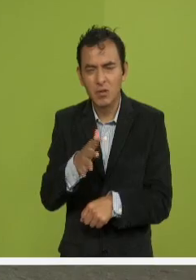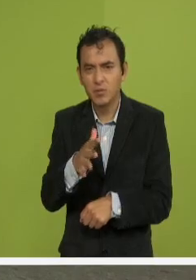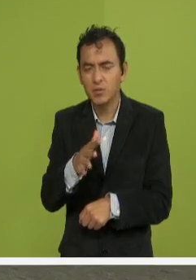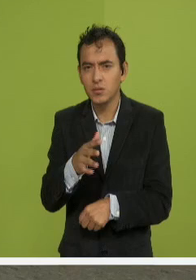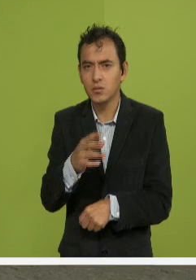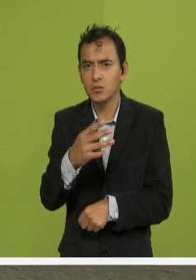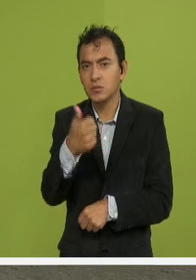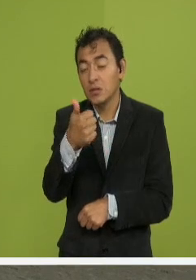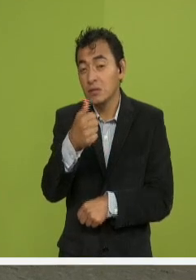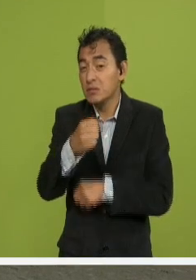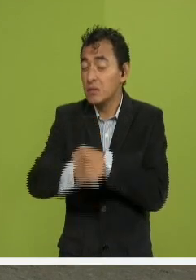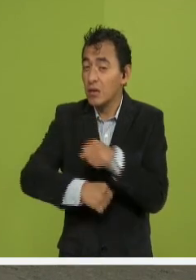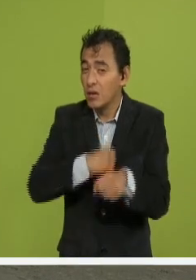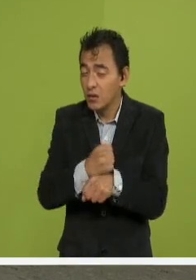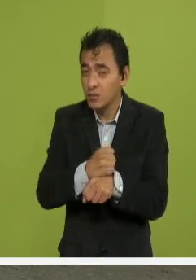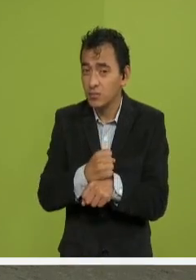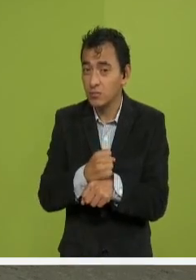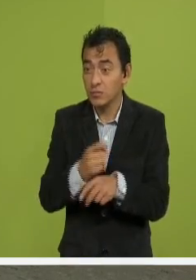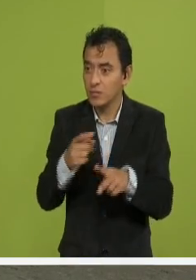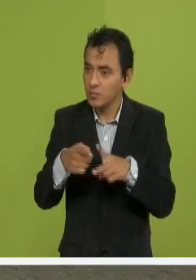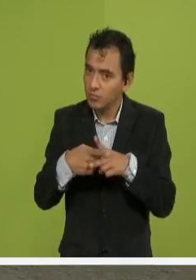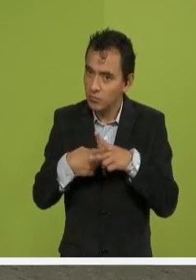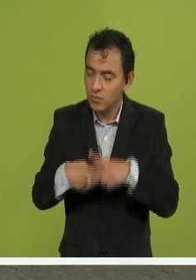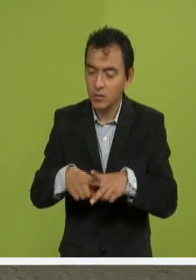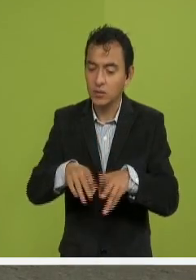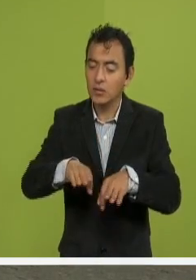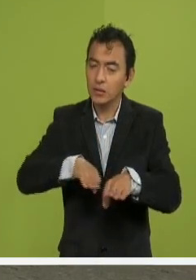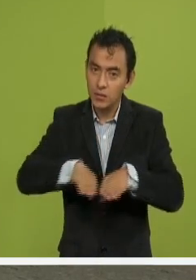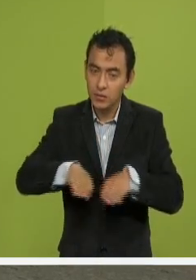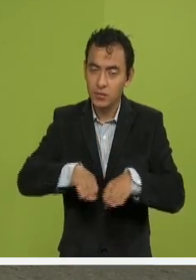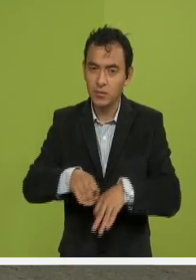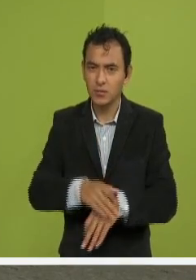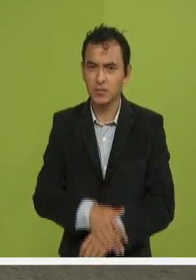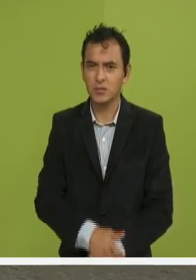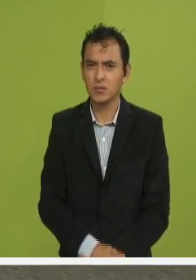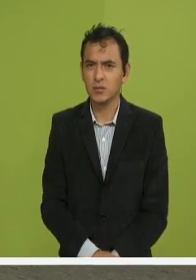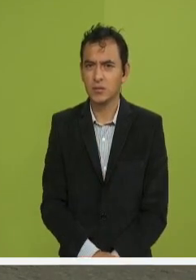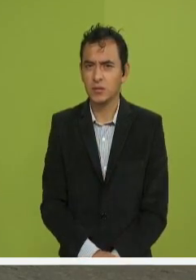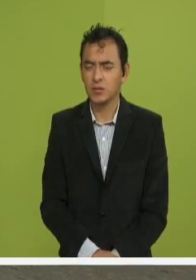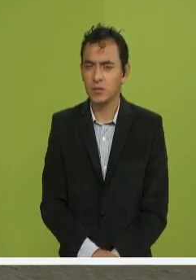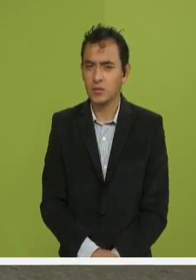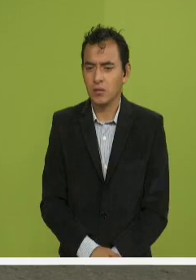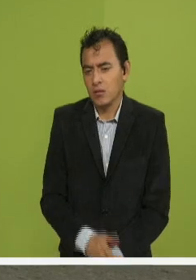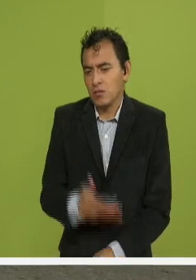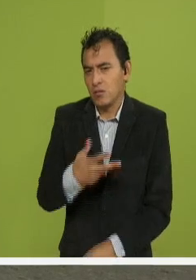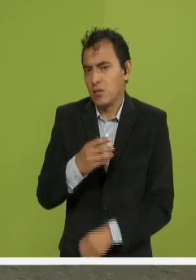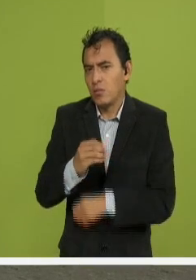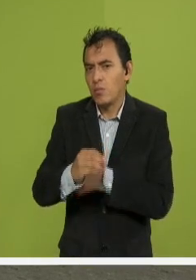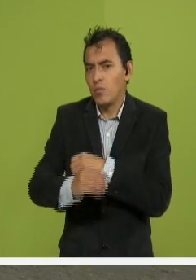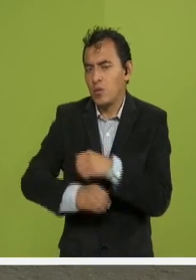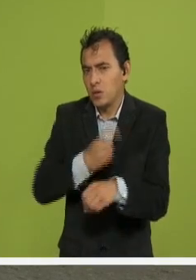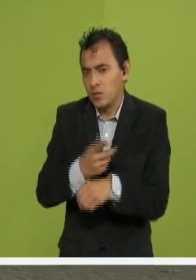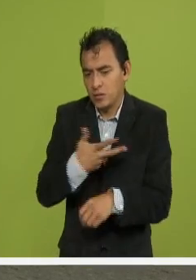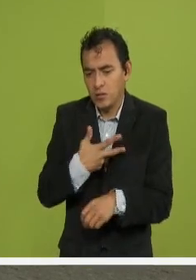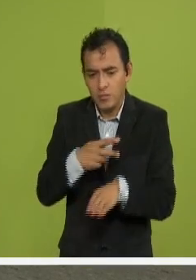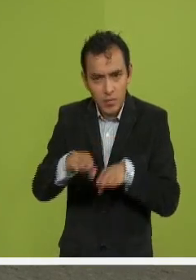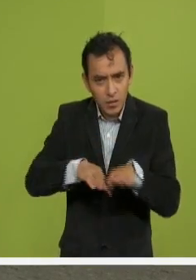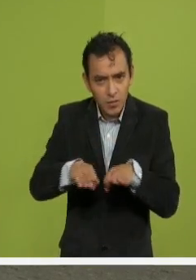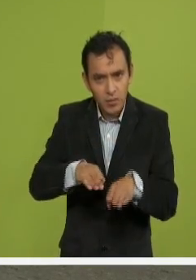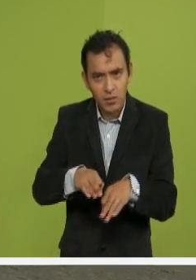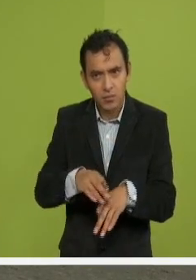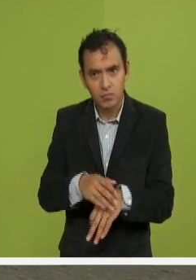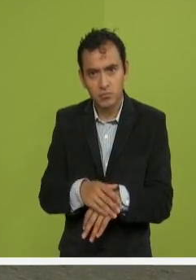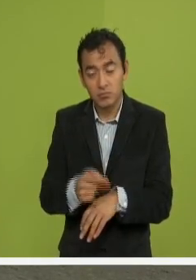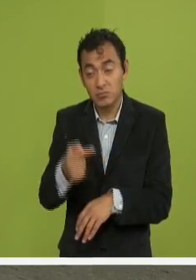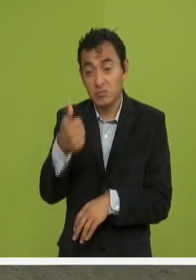¿Tres, cuatro, cinco años? 6 años, por ejemplo, los niños en la mayor... la posibilidad que tienen para trabajar y un trabajo mejor es